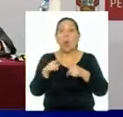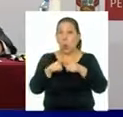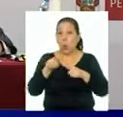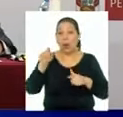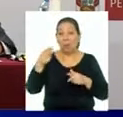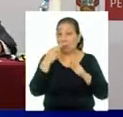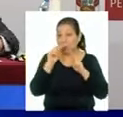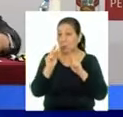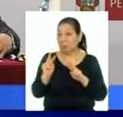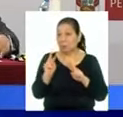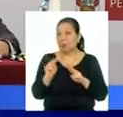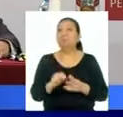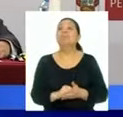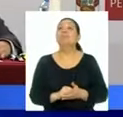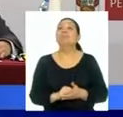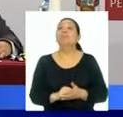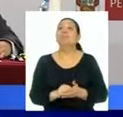Ustedes pueden ver ahí,